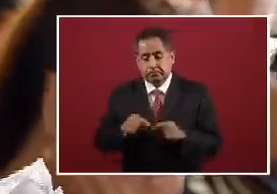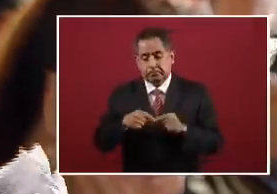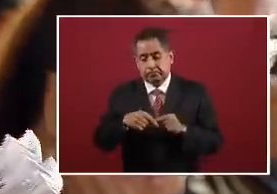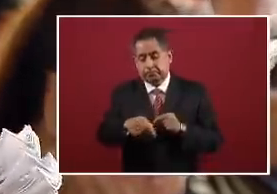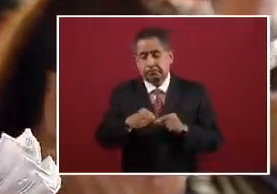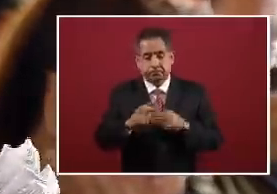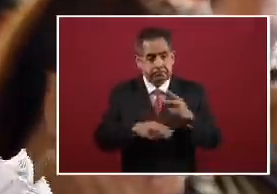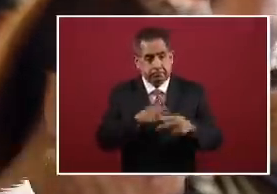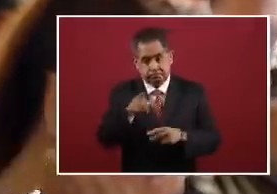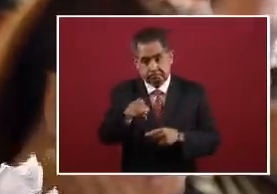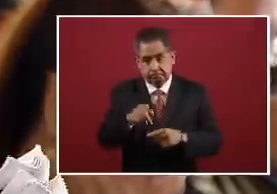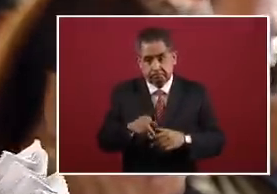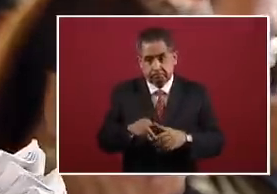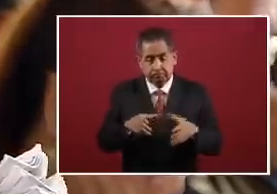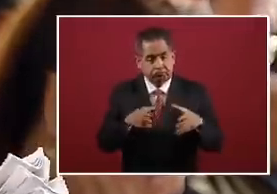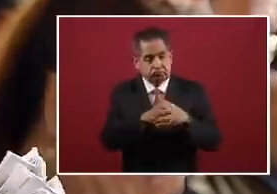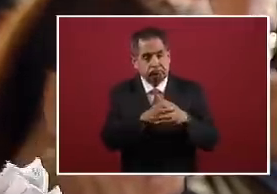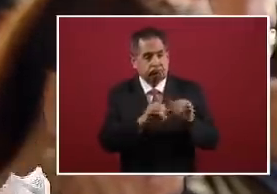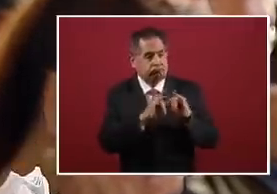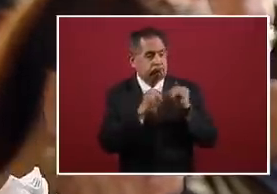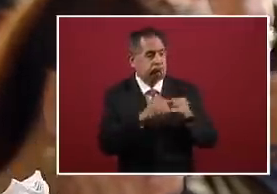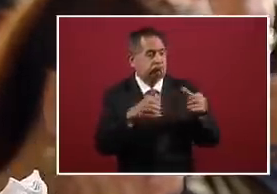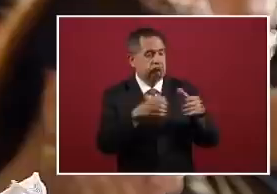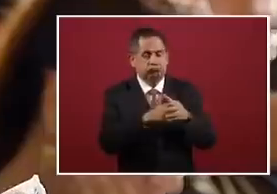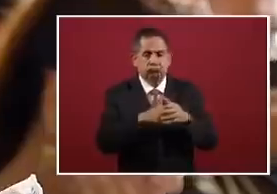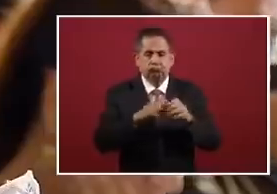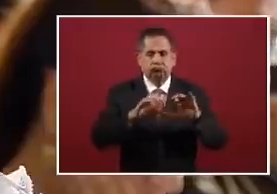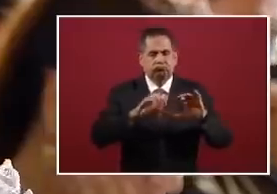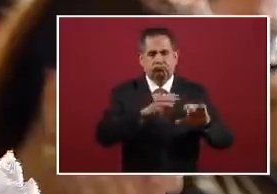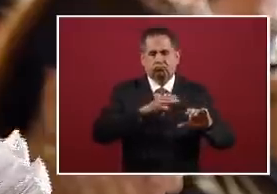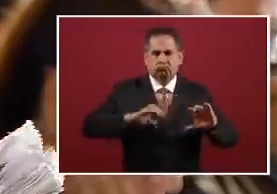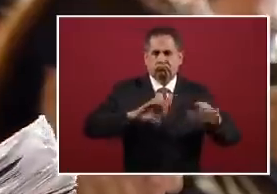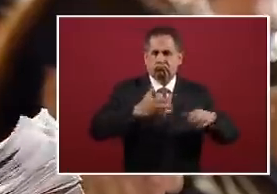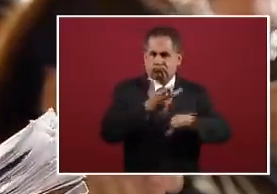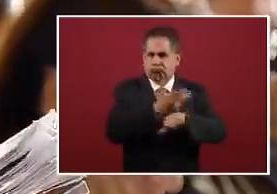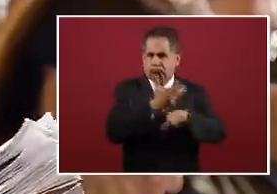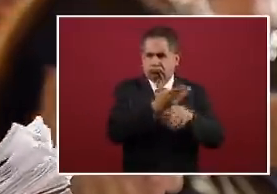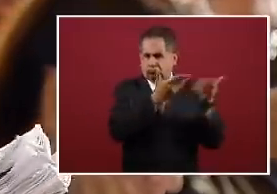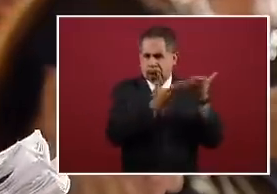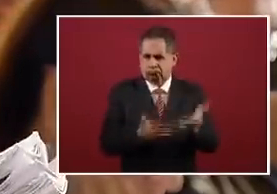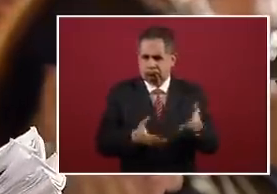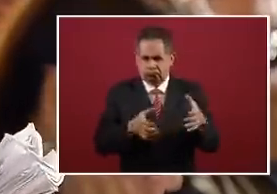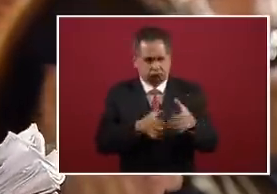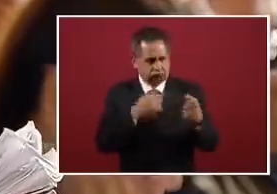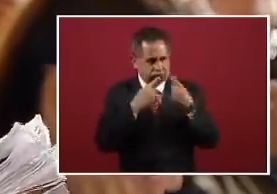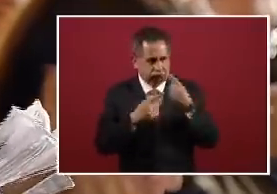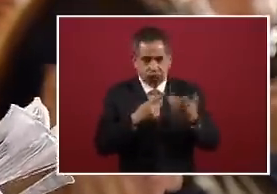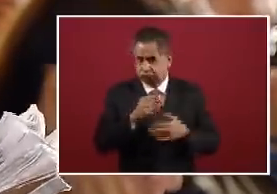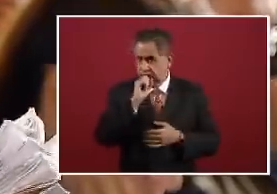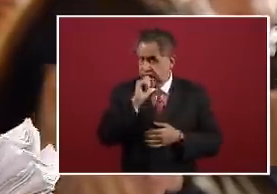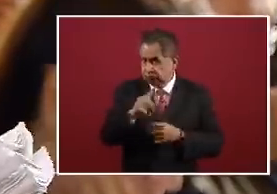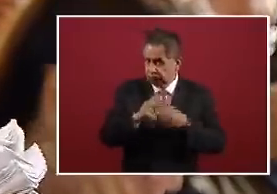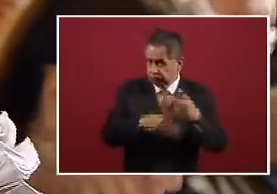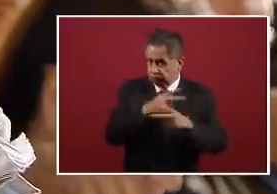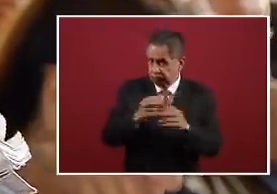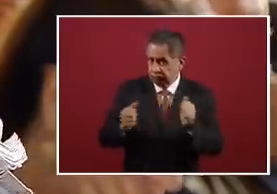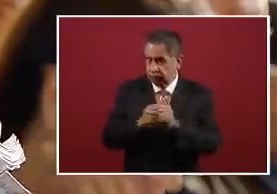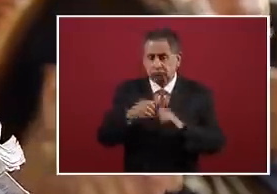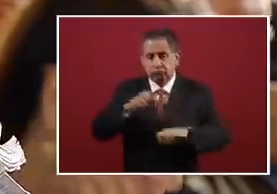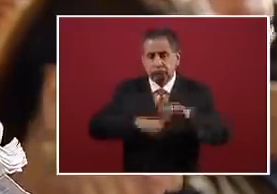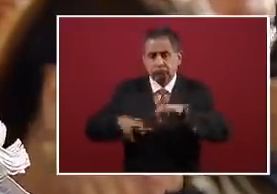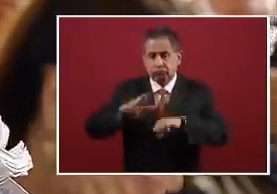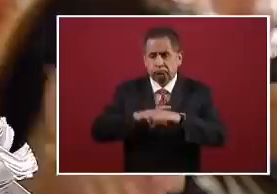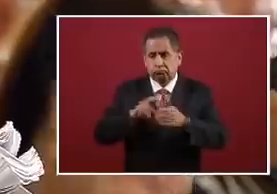usted tendrá esta reunión con los congresistas estadounidenses. Entiendo que también estará con usted el